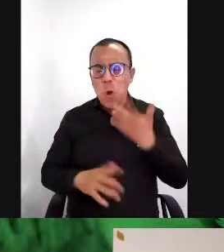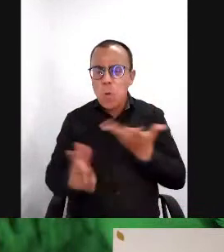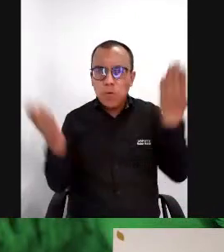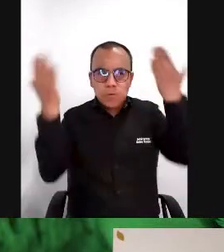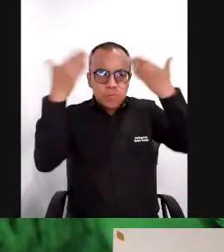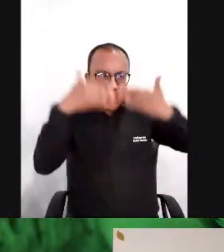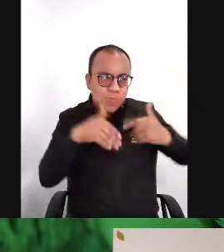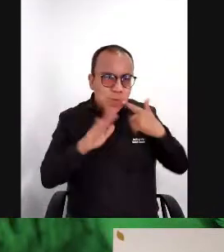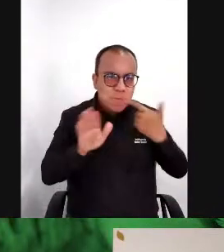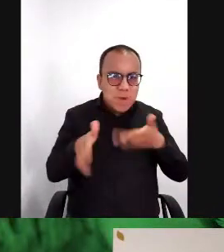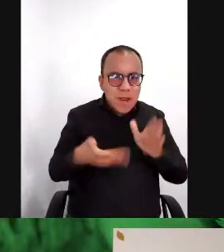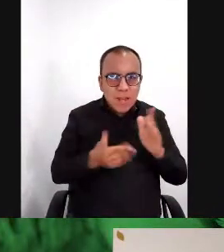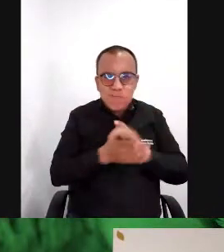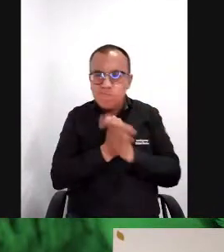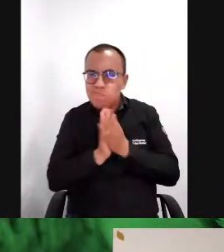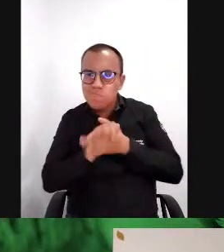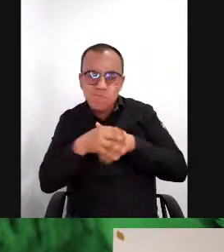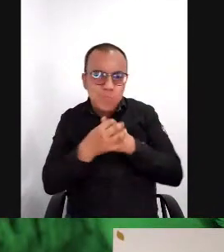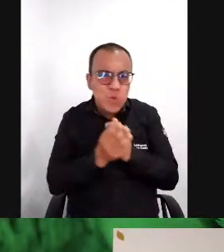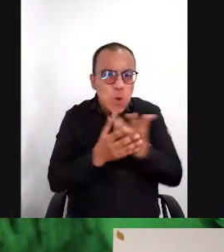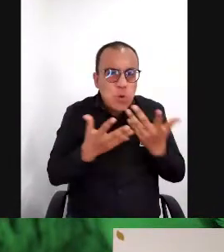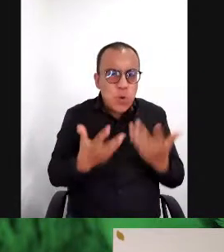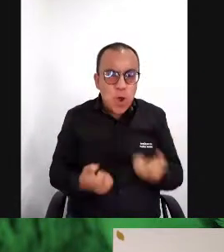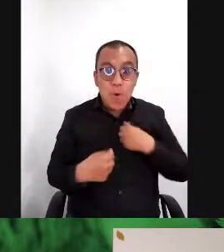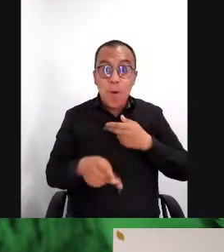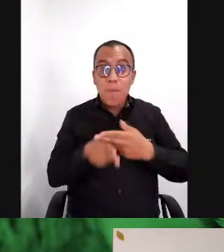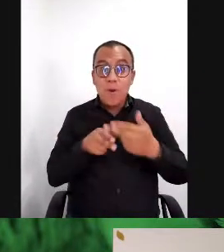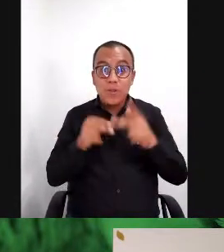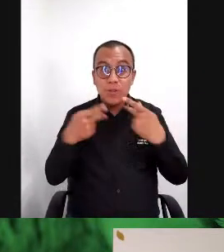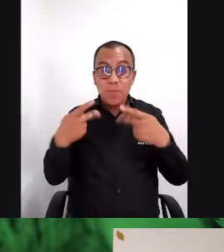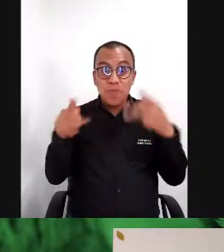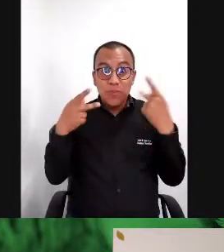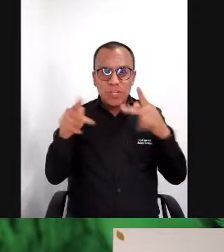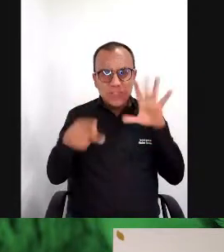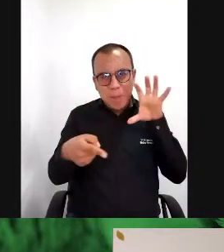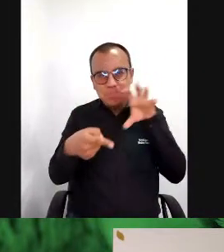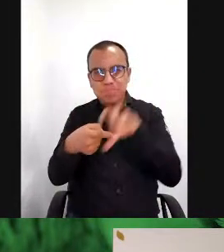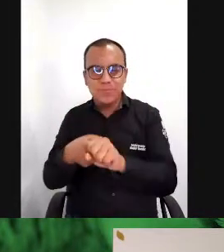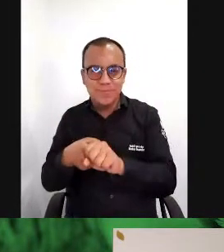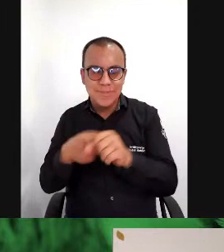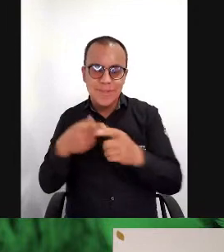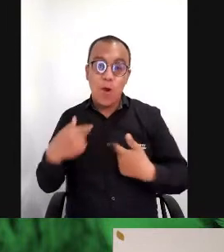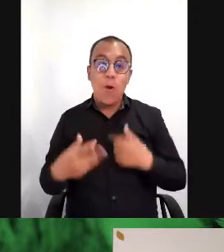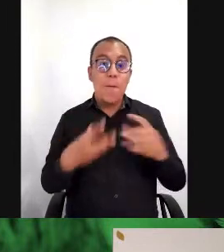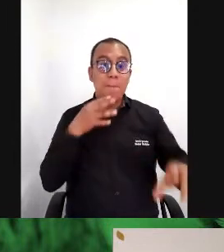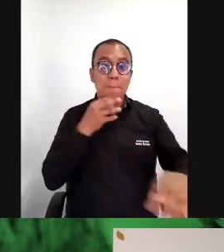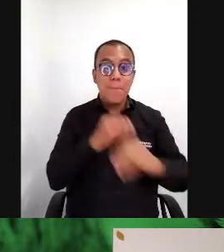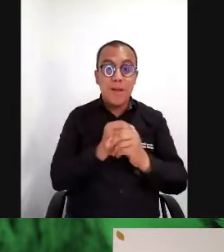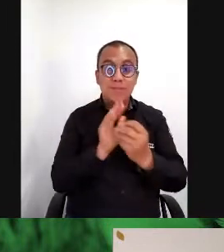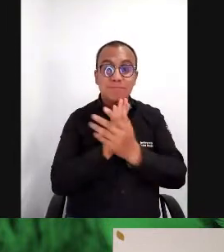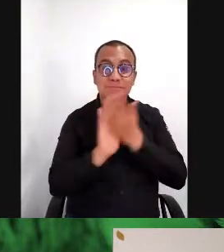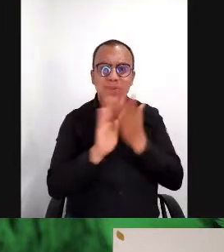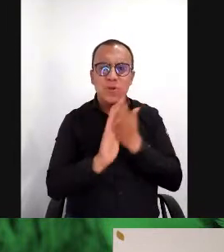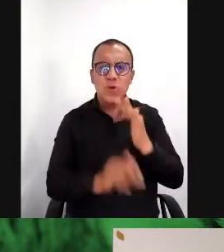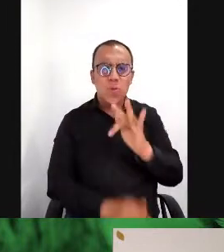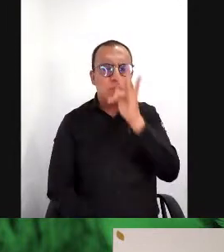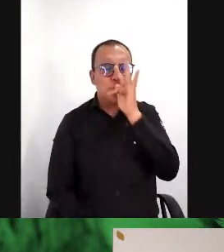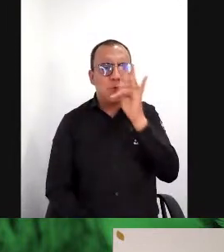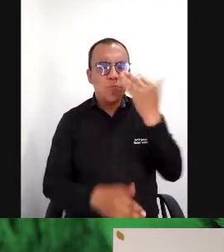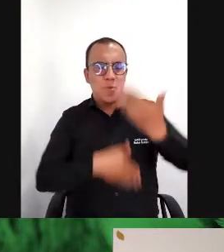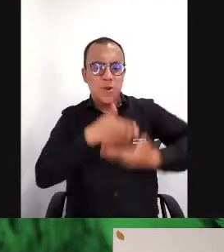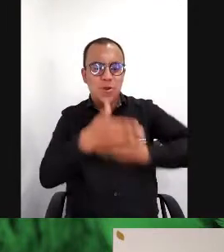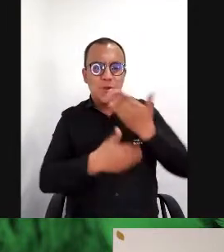guerreros antes de conquistar Fusagasugá. Probablemente, de poder hablarles, conoceríamos algún juramento roto que una pareja se